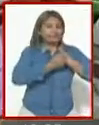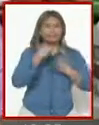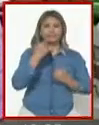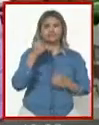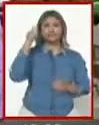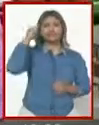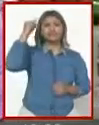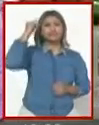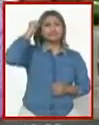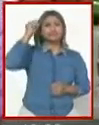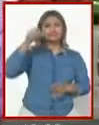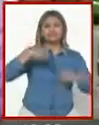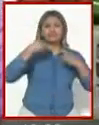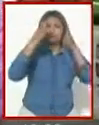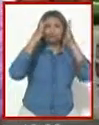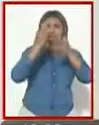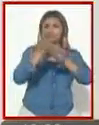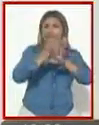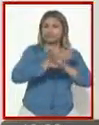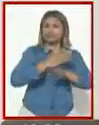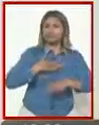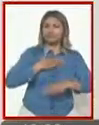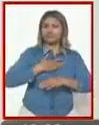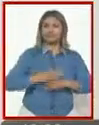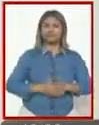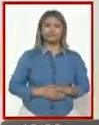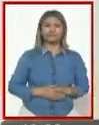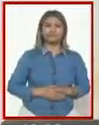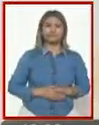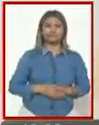que el gobierno debe darle la atención lo más antes posible. Según el